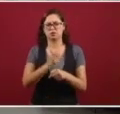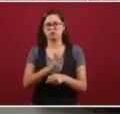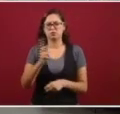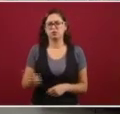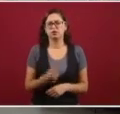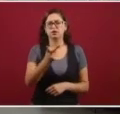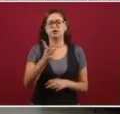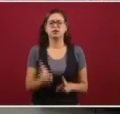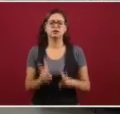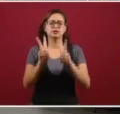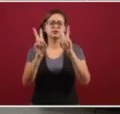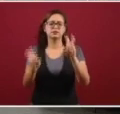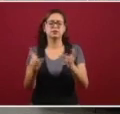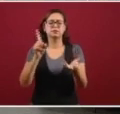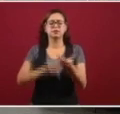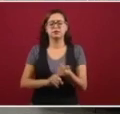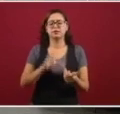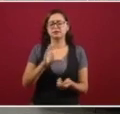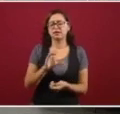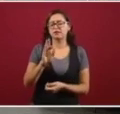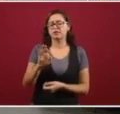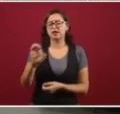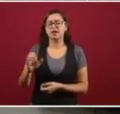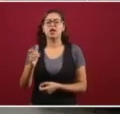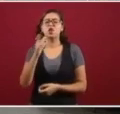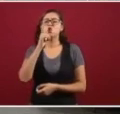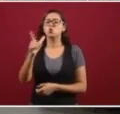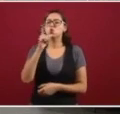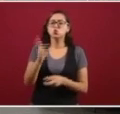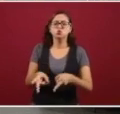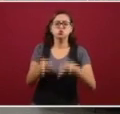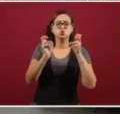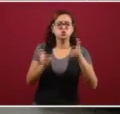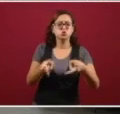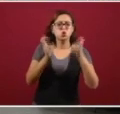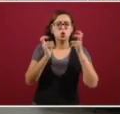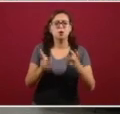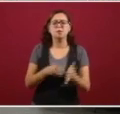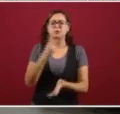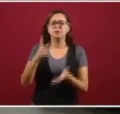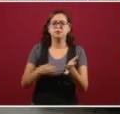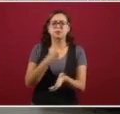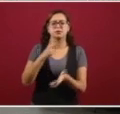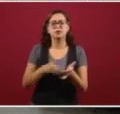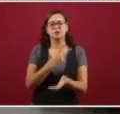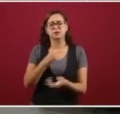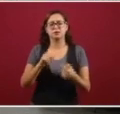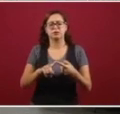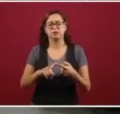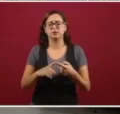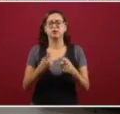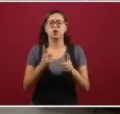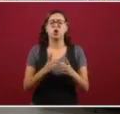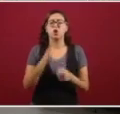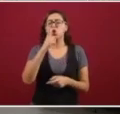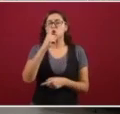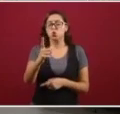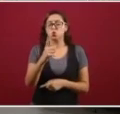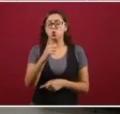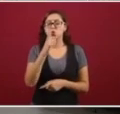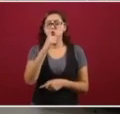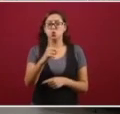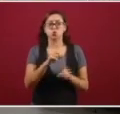del huachicol en la CFE y yo veo como tres vertientes de las que se ha hablado. Huachicol en los postes de luz,